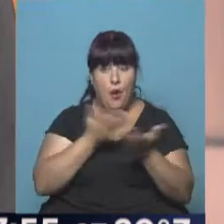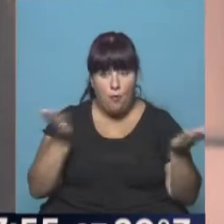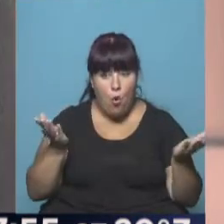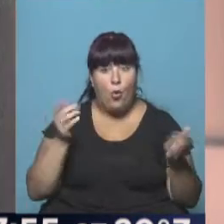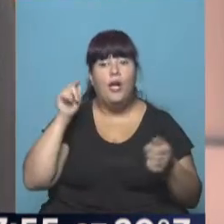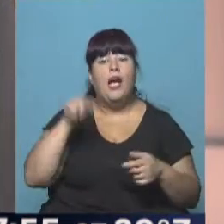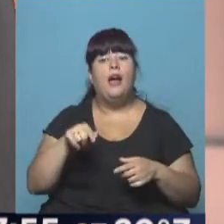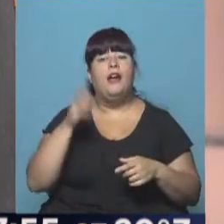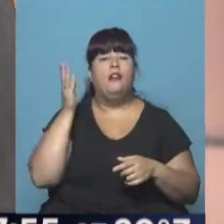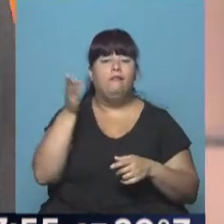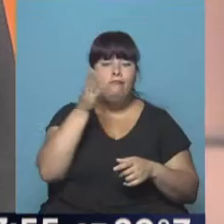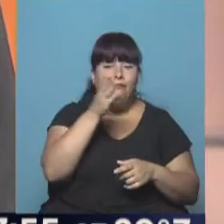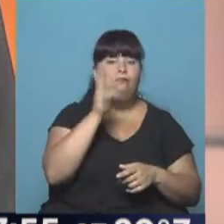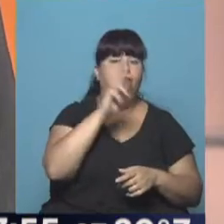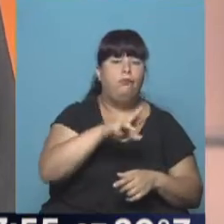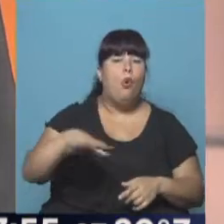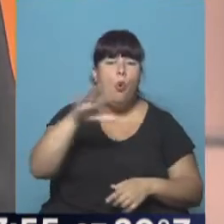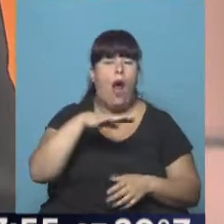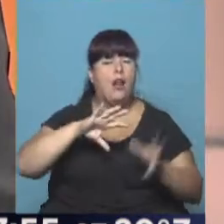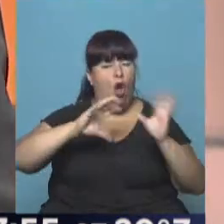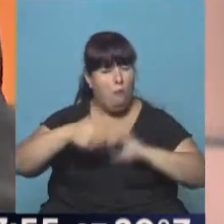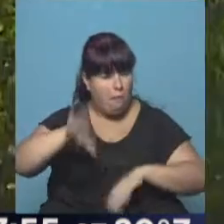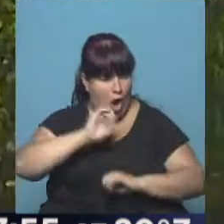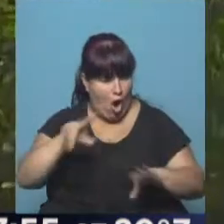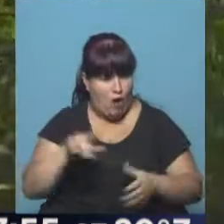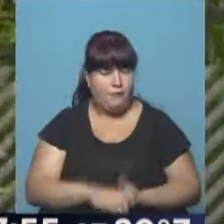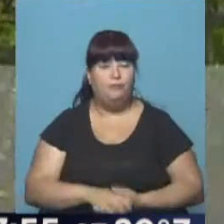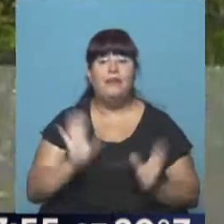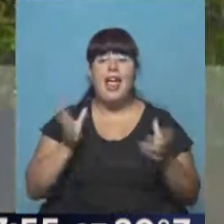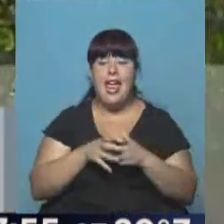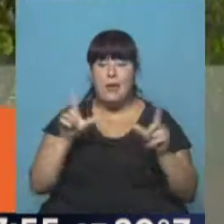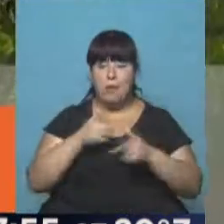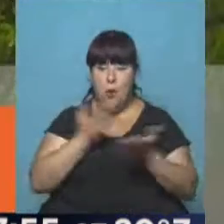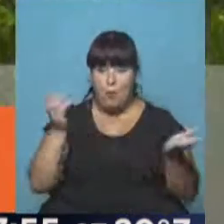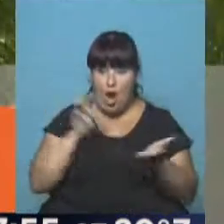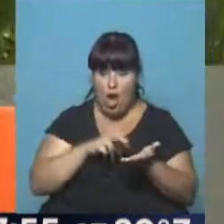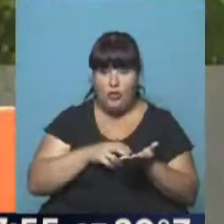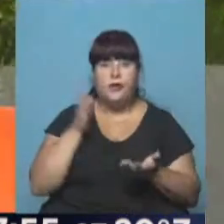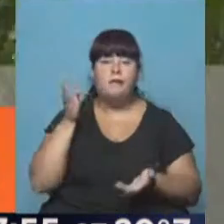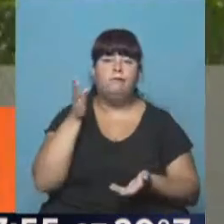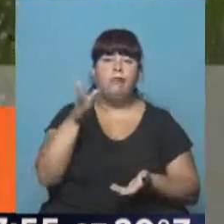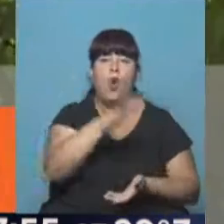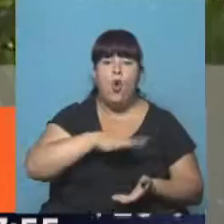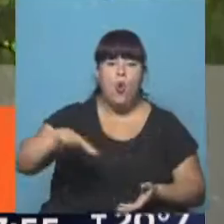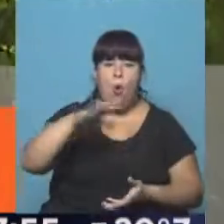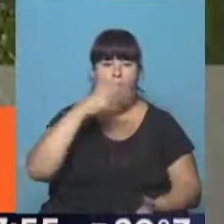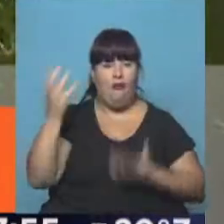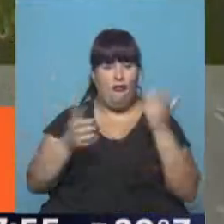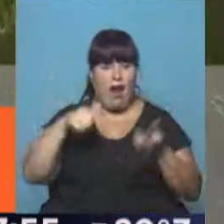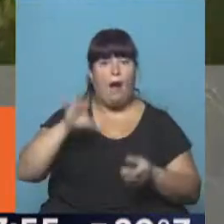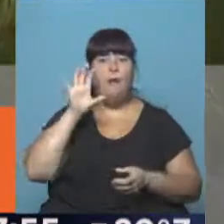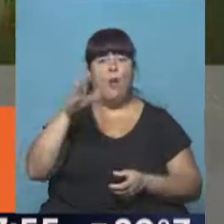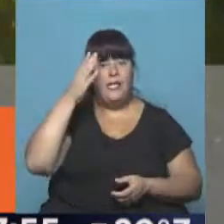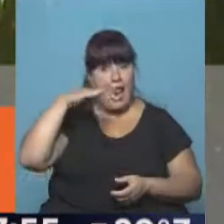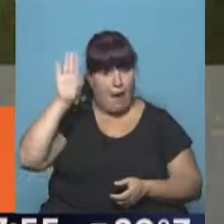se encuentra y ha recorrido los sectores más complicados. Este equipo de la televisión pública Noticias recorriendo la zona del desastre aquí en la provincia